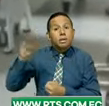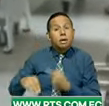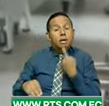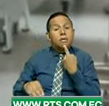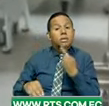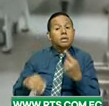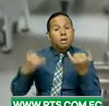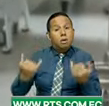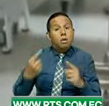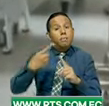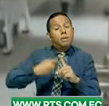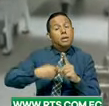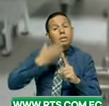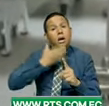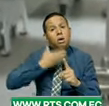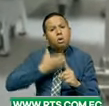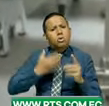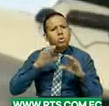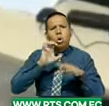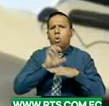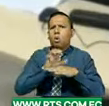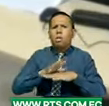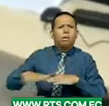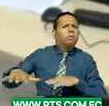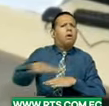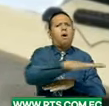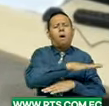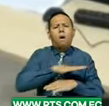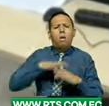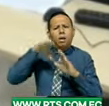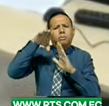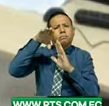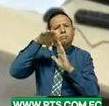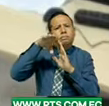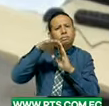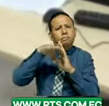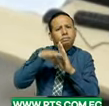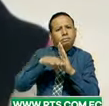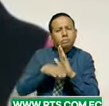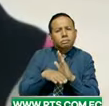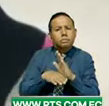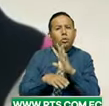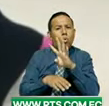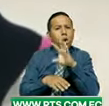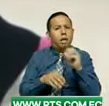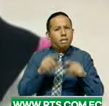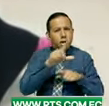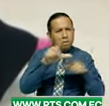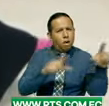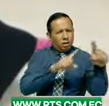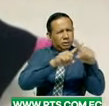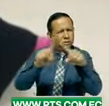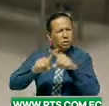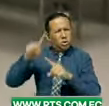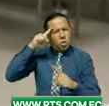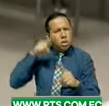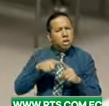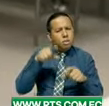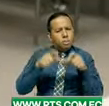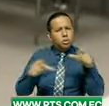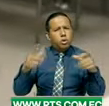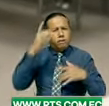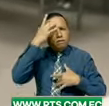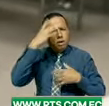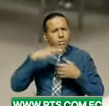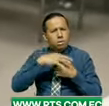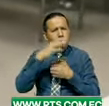una disminución a escala nacional de 40 puntos que eran destinados a la ocupación de camas hospitalarias, además de una